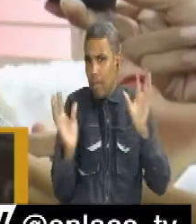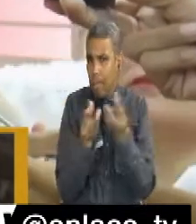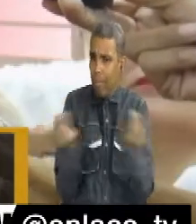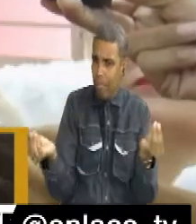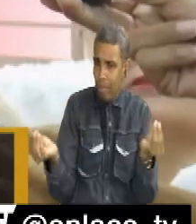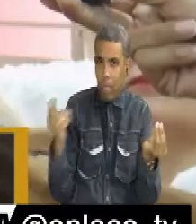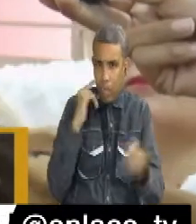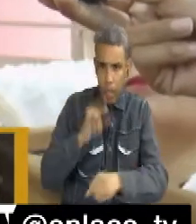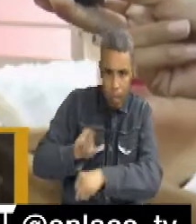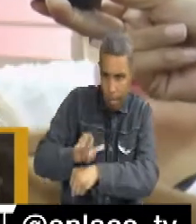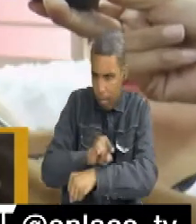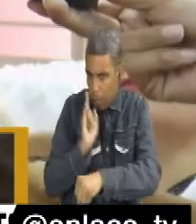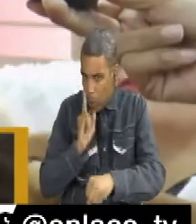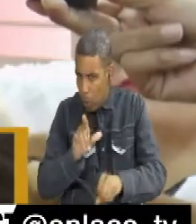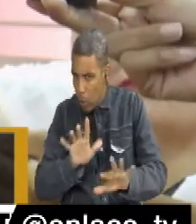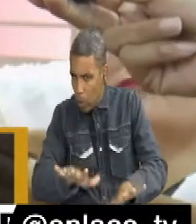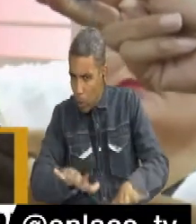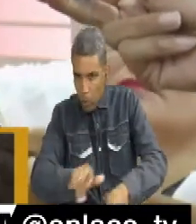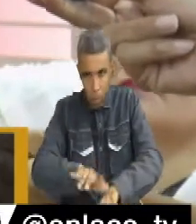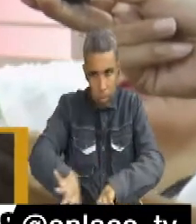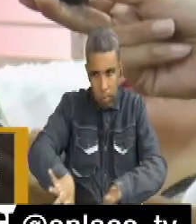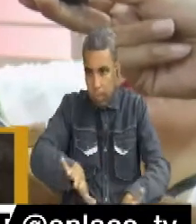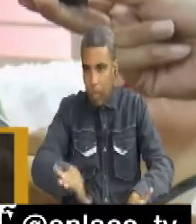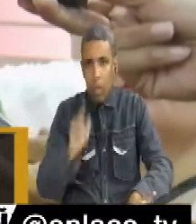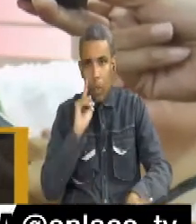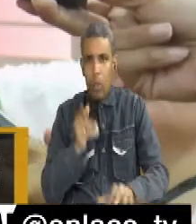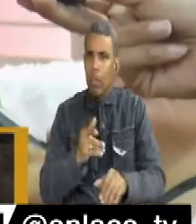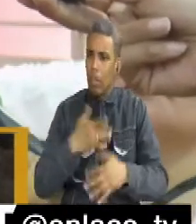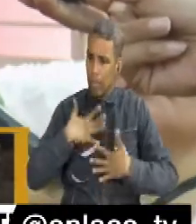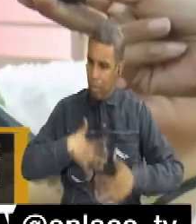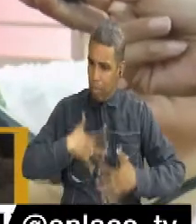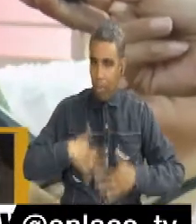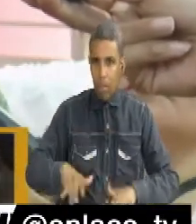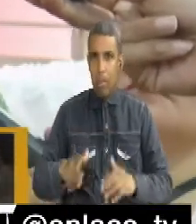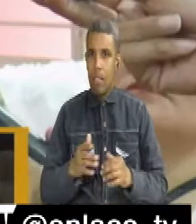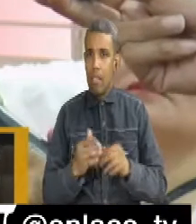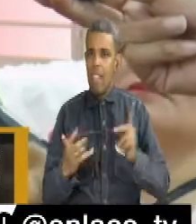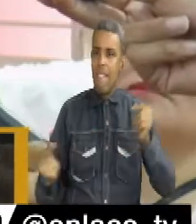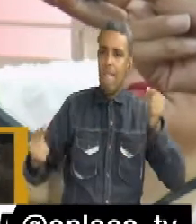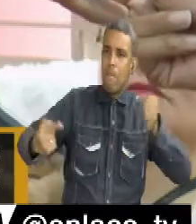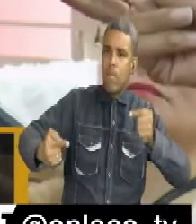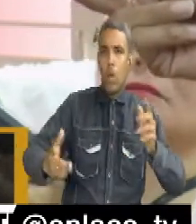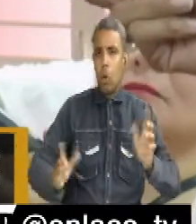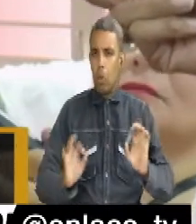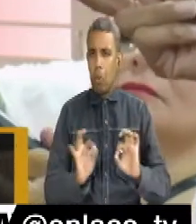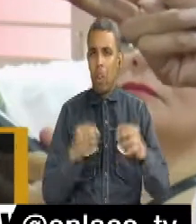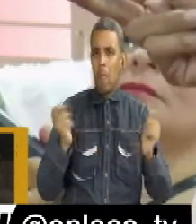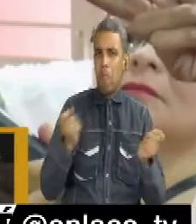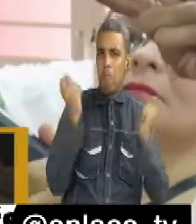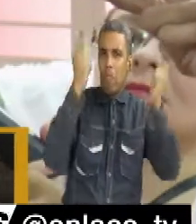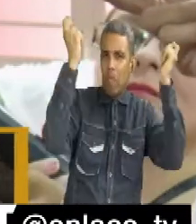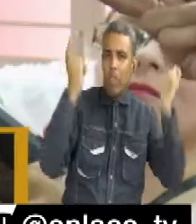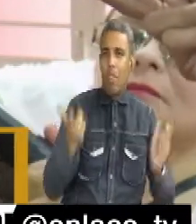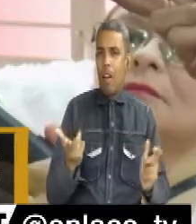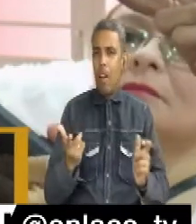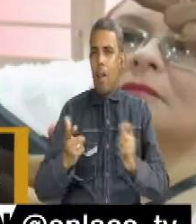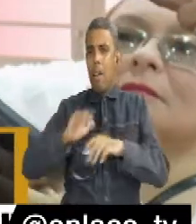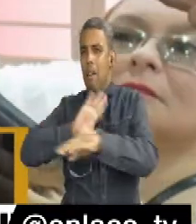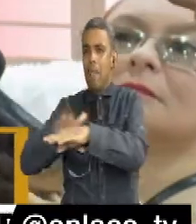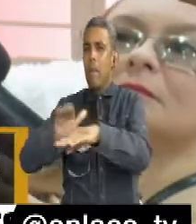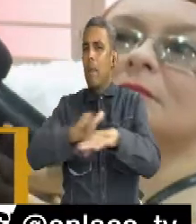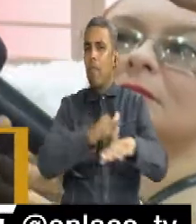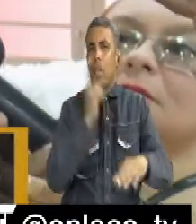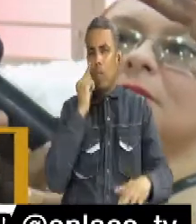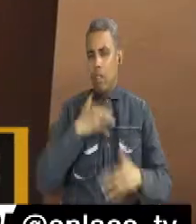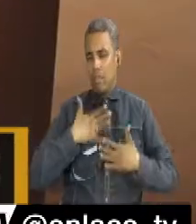es un llamado a las campañas para que todas las actividades que hagan de propaganda electoral, de proselitismo, pues la desarrollen en